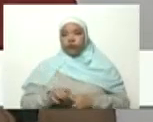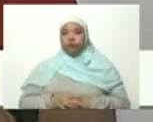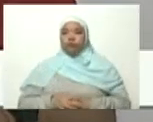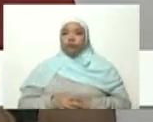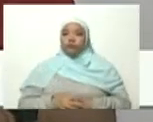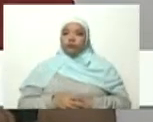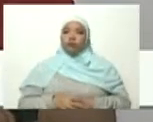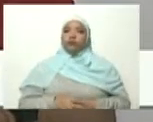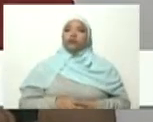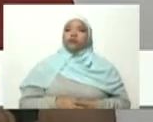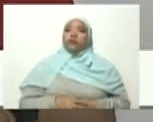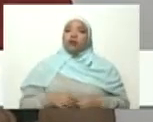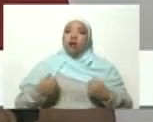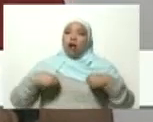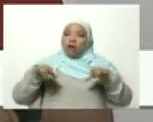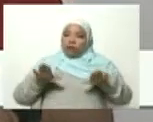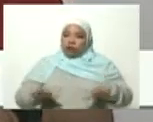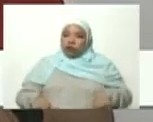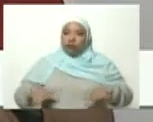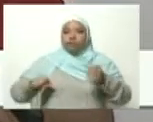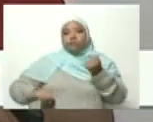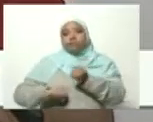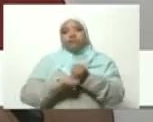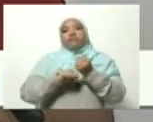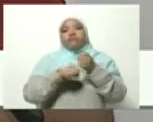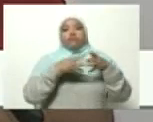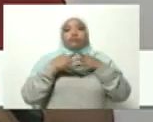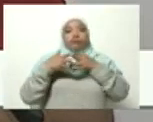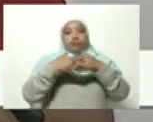para rendirse al imperialismo norteamericano y a la Unión Europea.